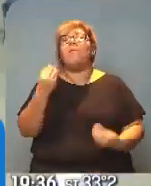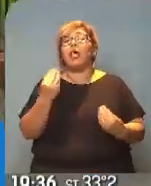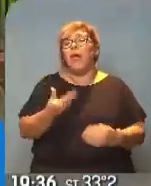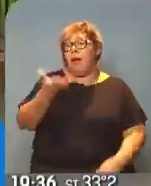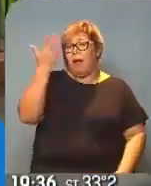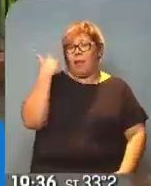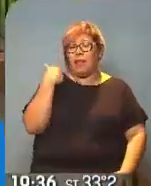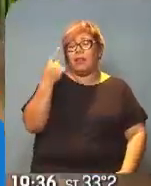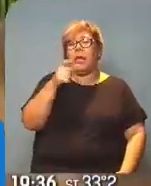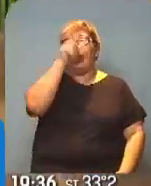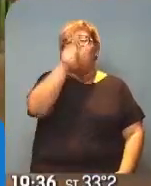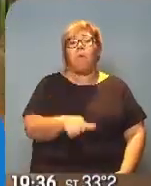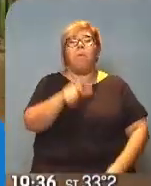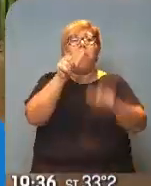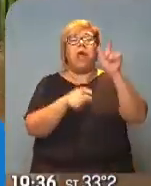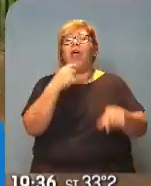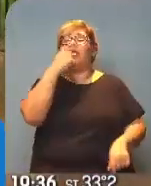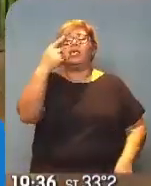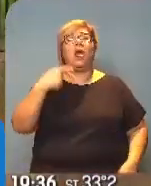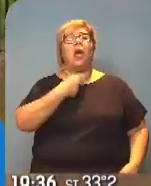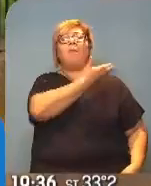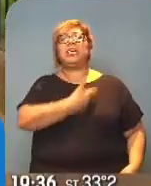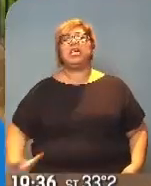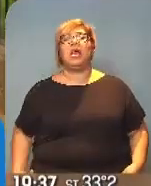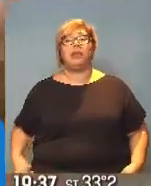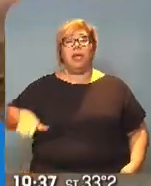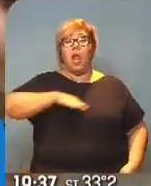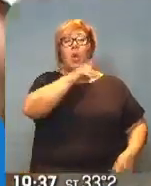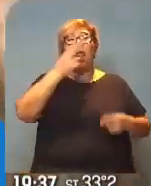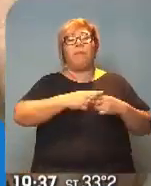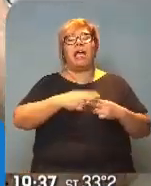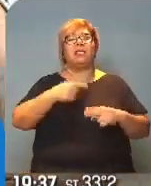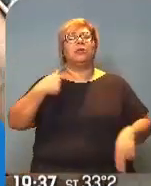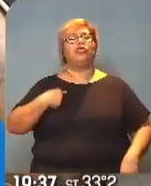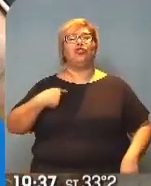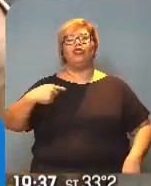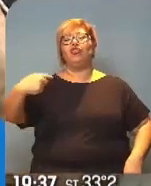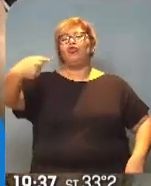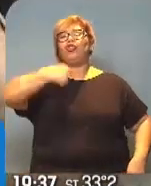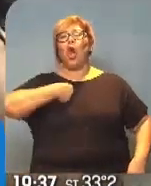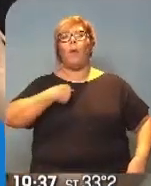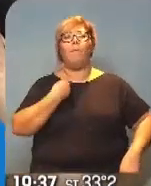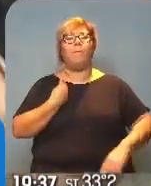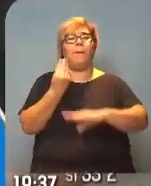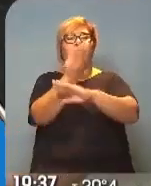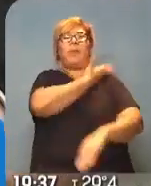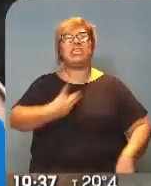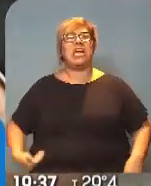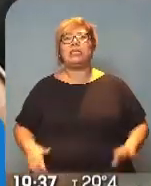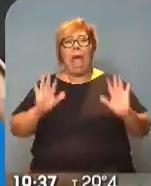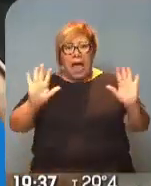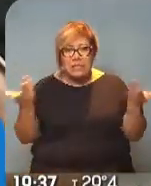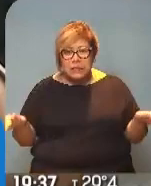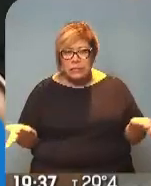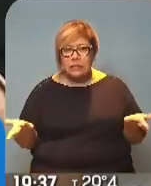conocía para que se autoproclamen en una plaza a sí mismos como presidente y salgan la Liga de Presidentes de